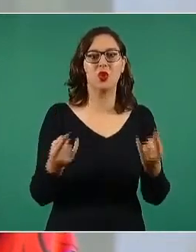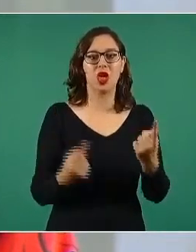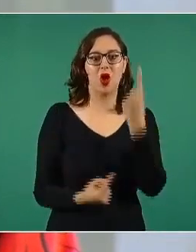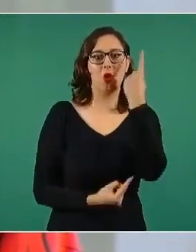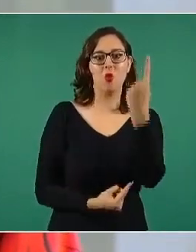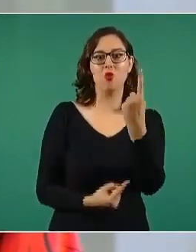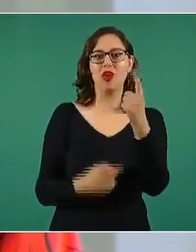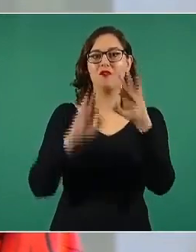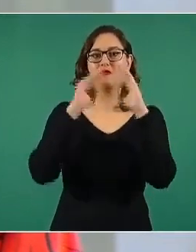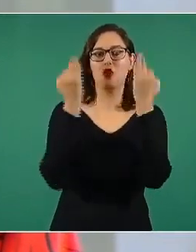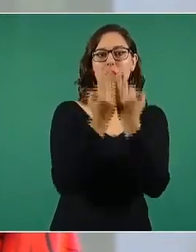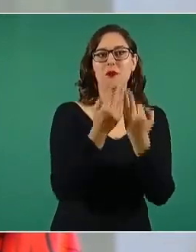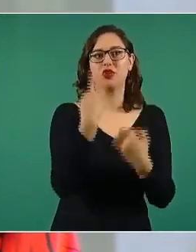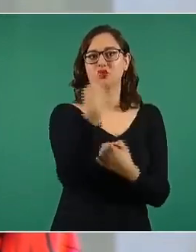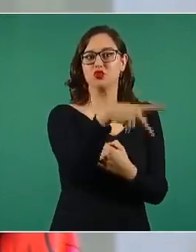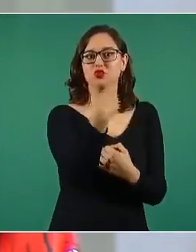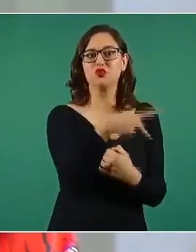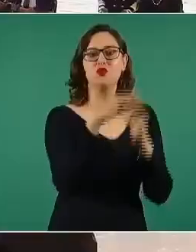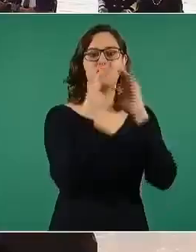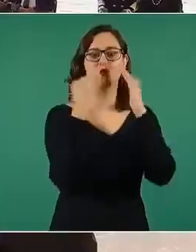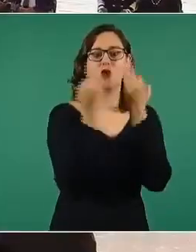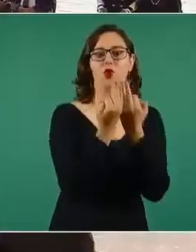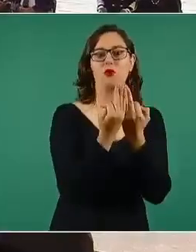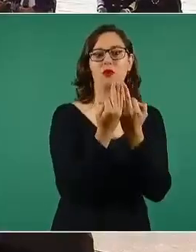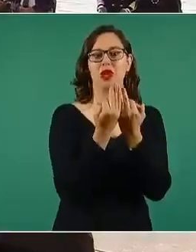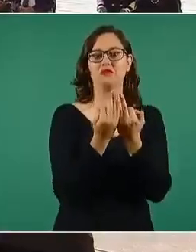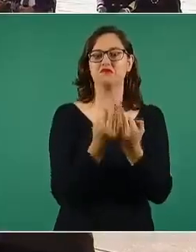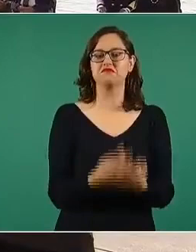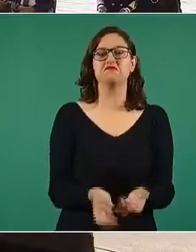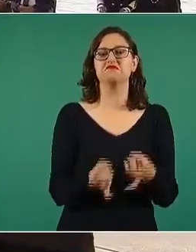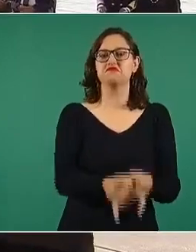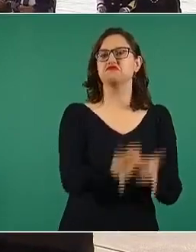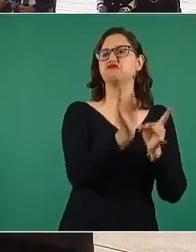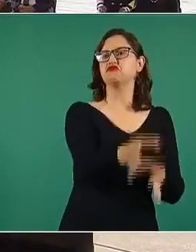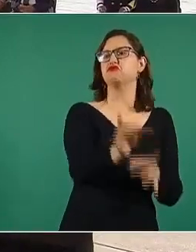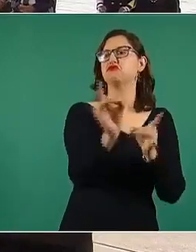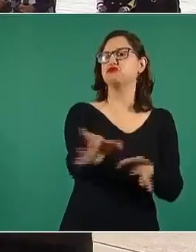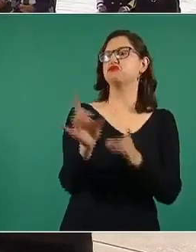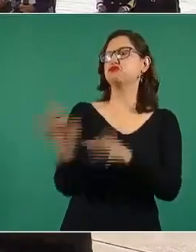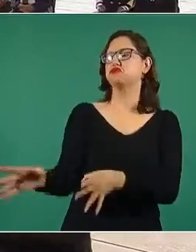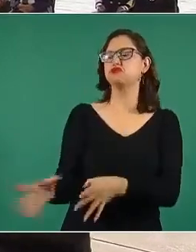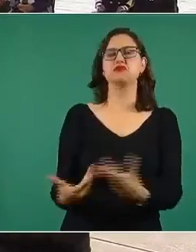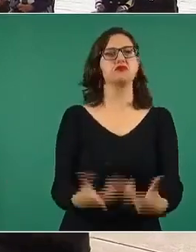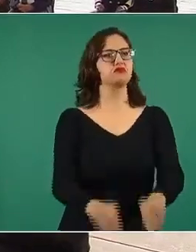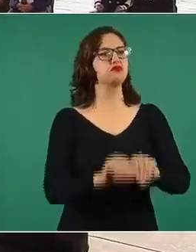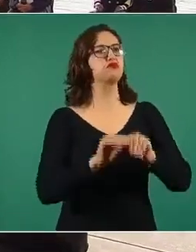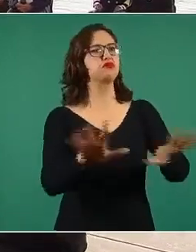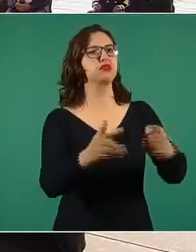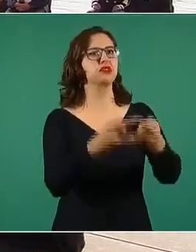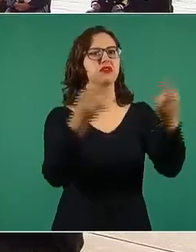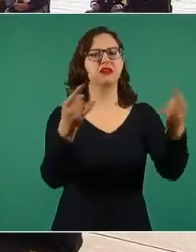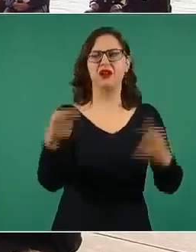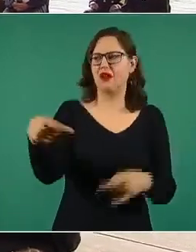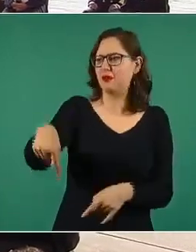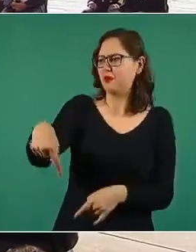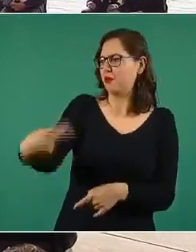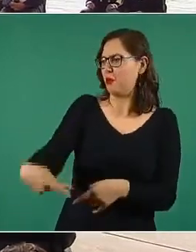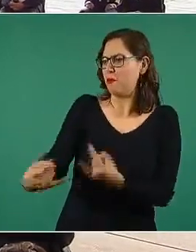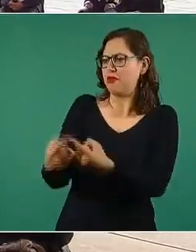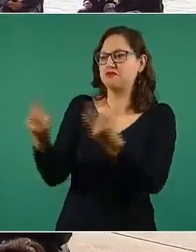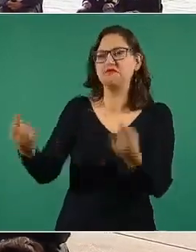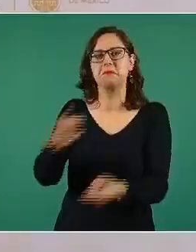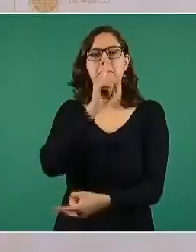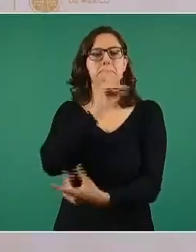un solo punto de vista, que proviene de los vencedores, y olvida las culturas de estas tierras, no solo